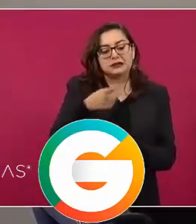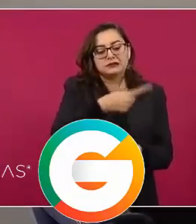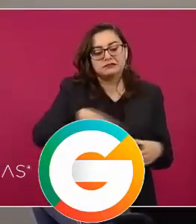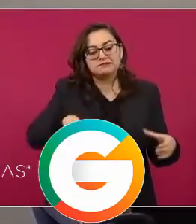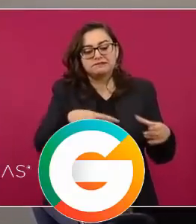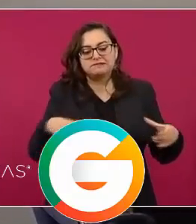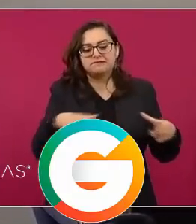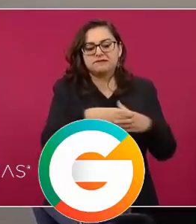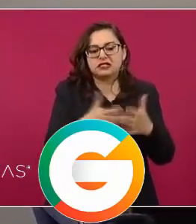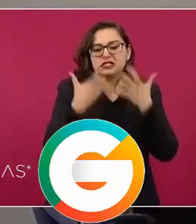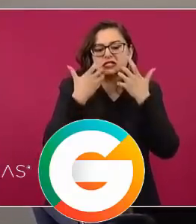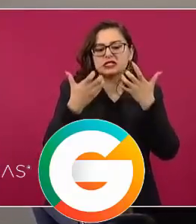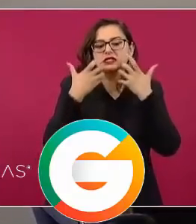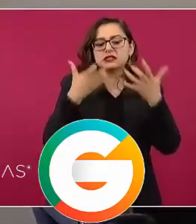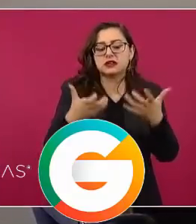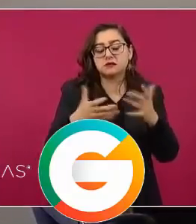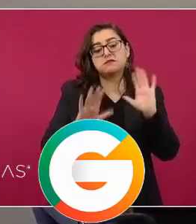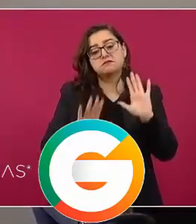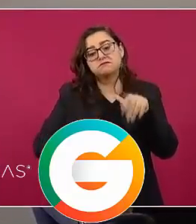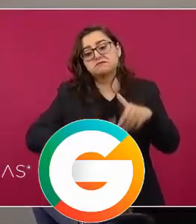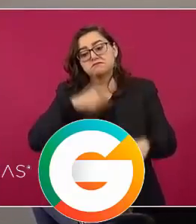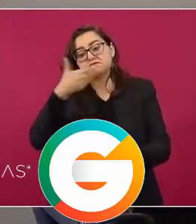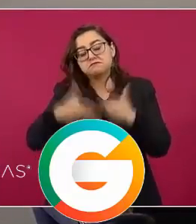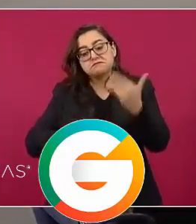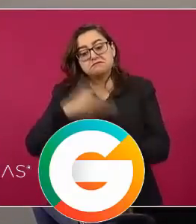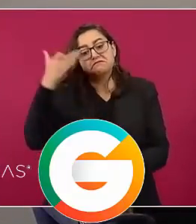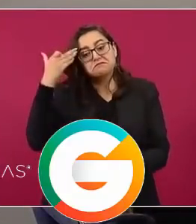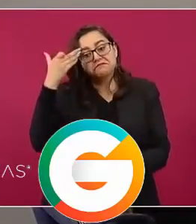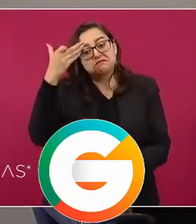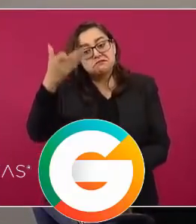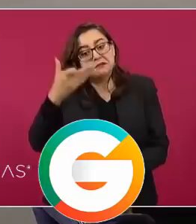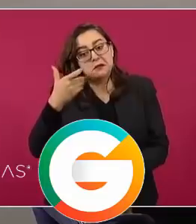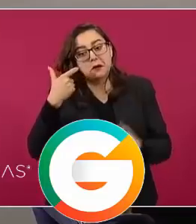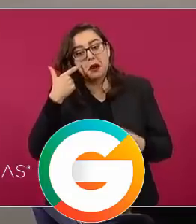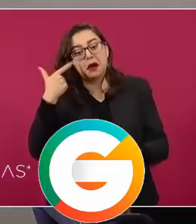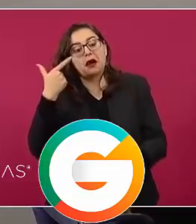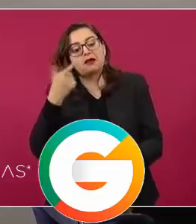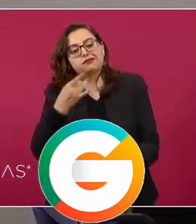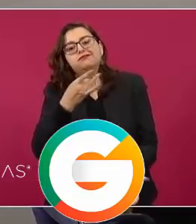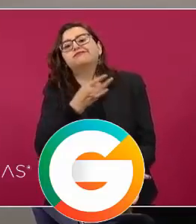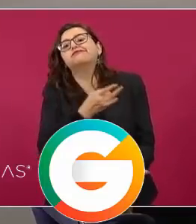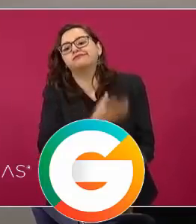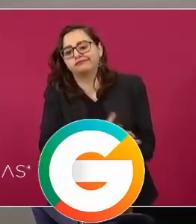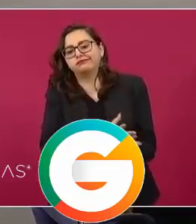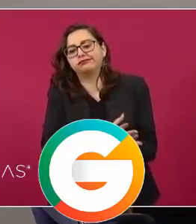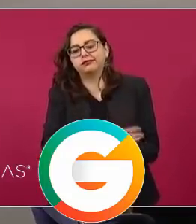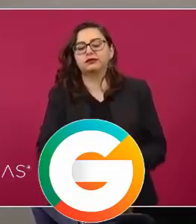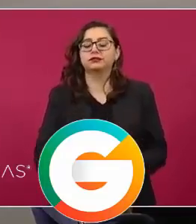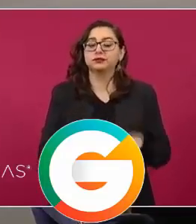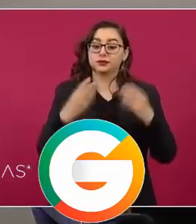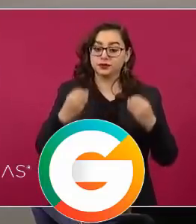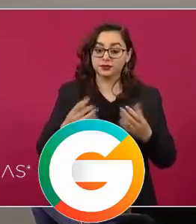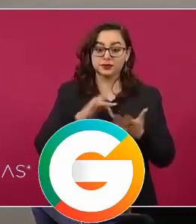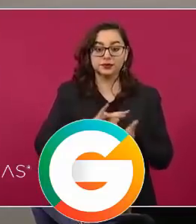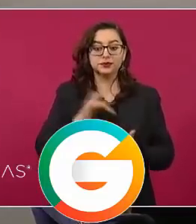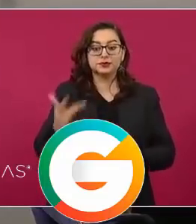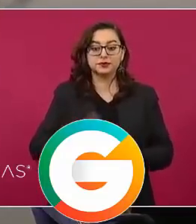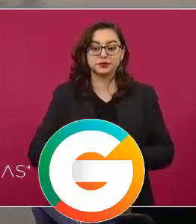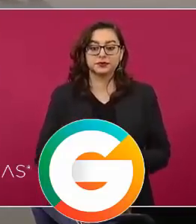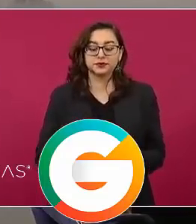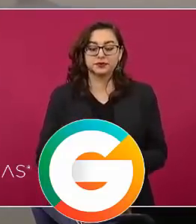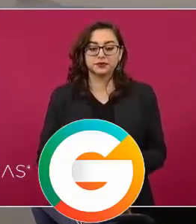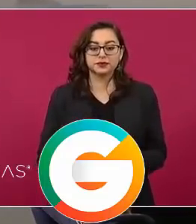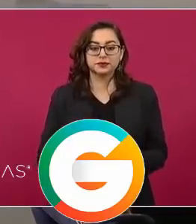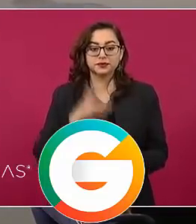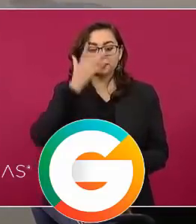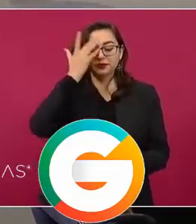tiempo pondrá a cada quien en su lugar. Muchas gracias. Gracias, señor secretario. García Vilchis hizo esa aclaración